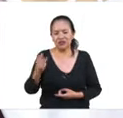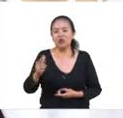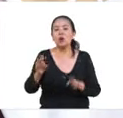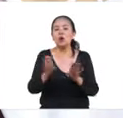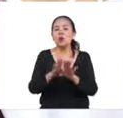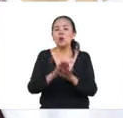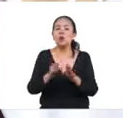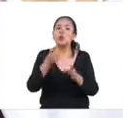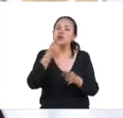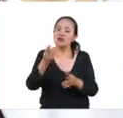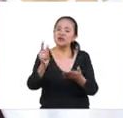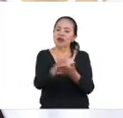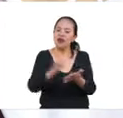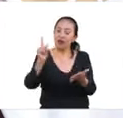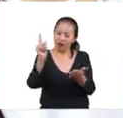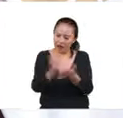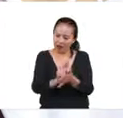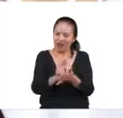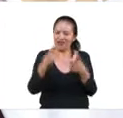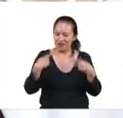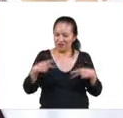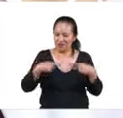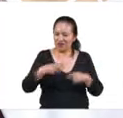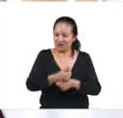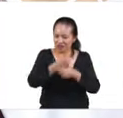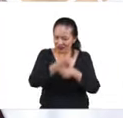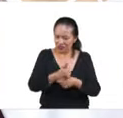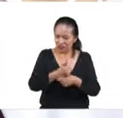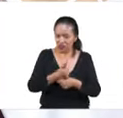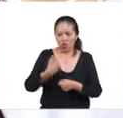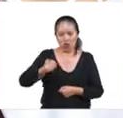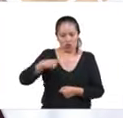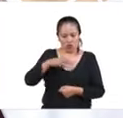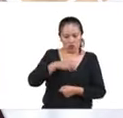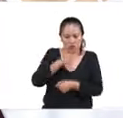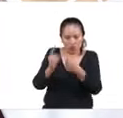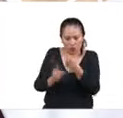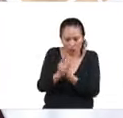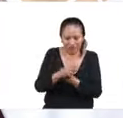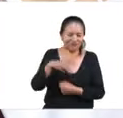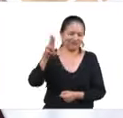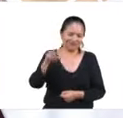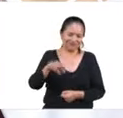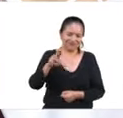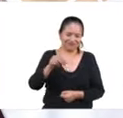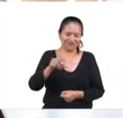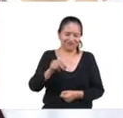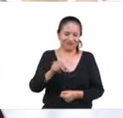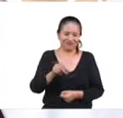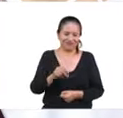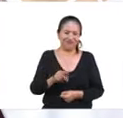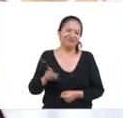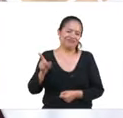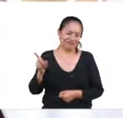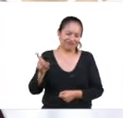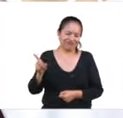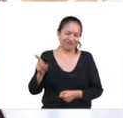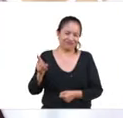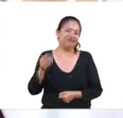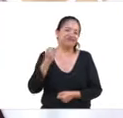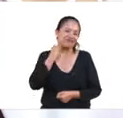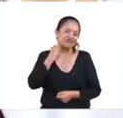ley de víctimas. Entonces, de nosotros no hay ningún problema. El problema ha sido más bien pues que ahí ha habido